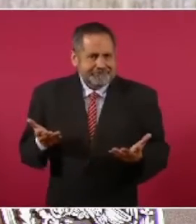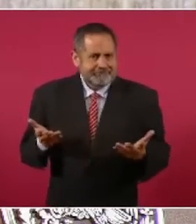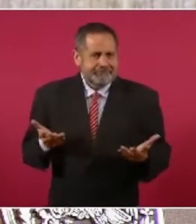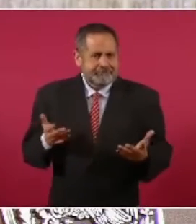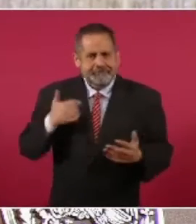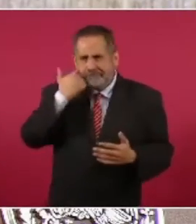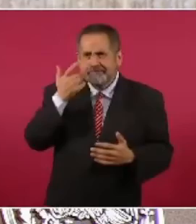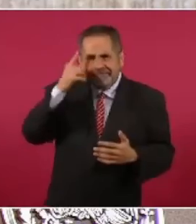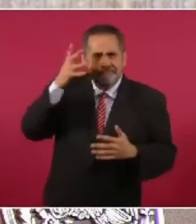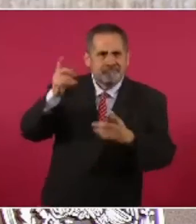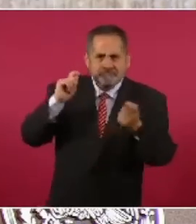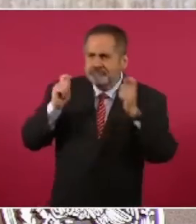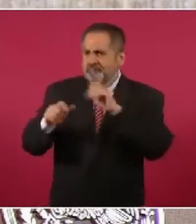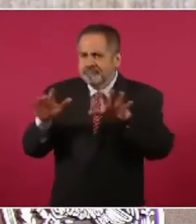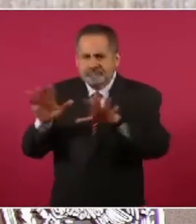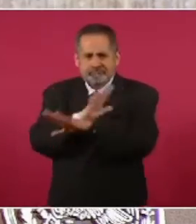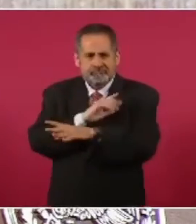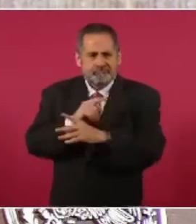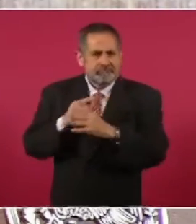buscando el cambio,